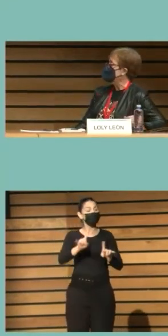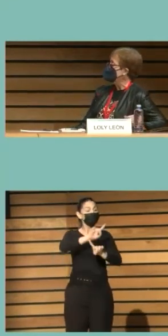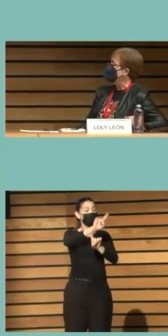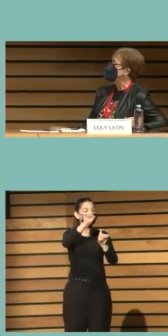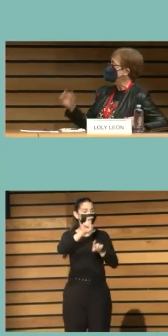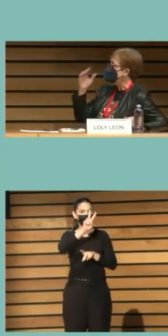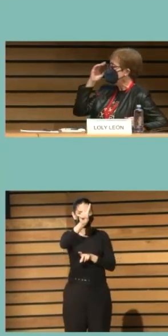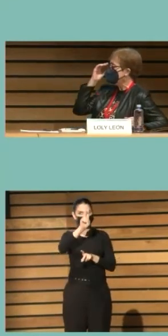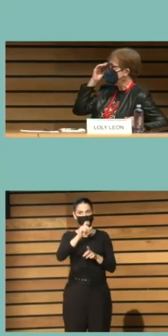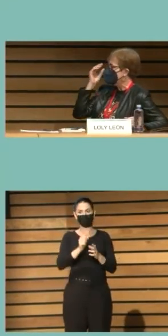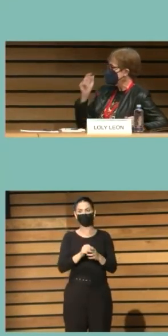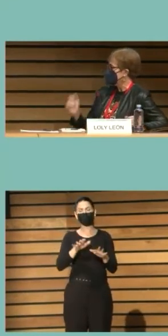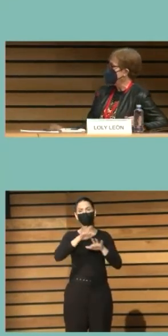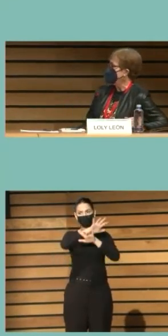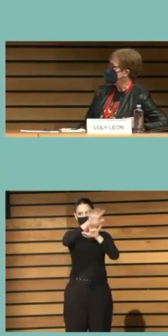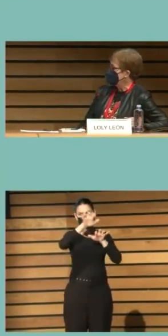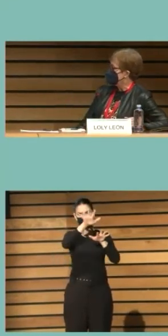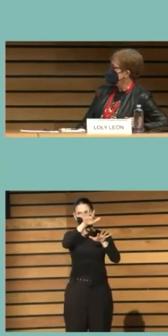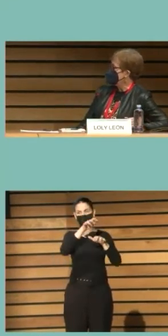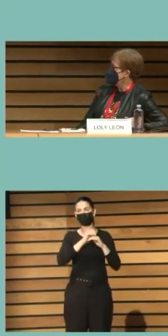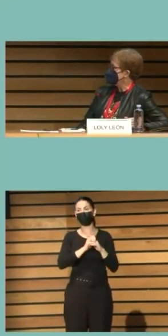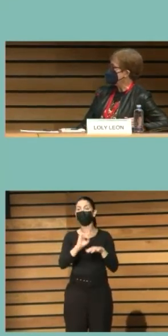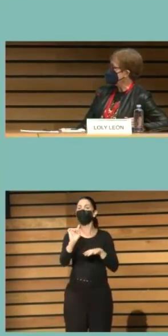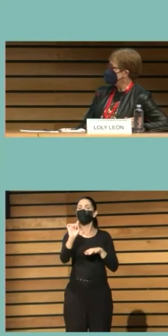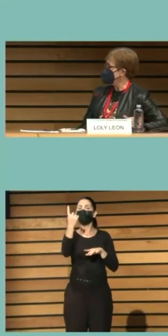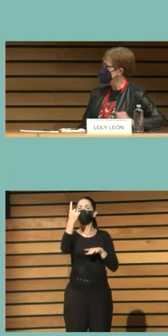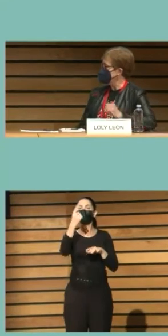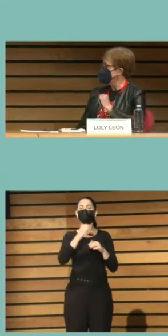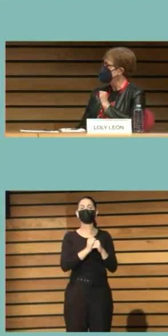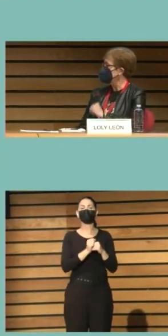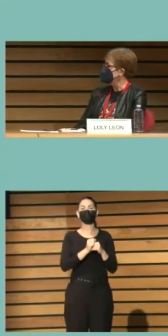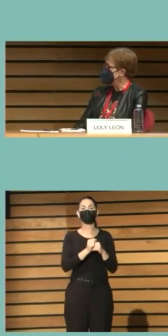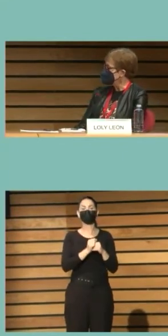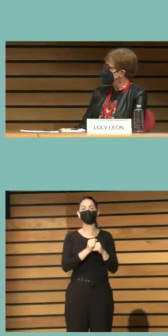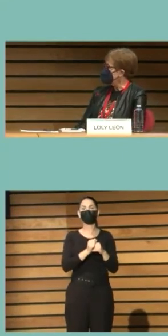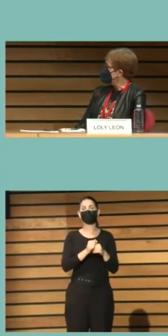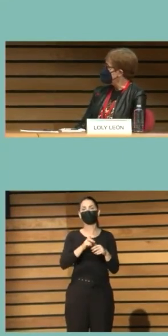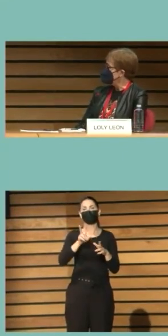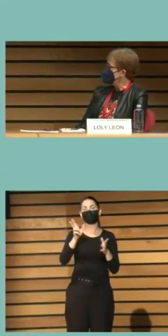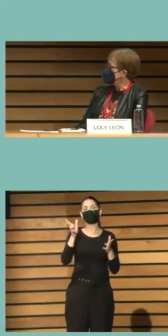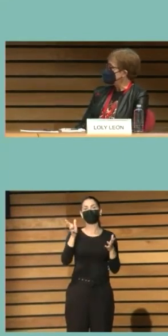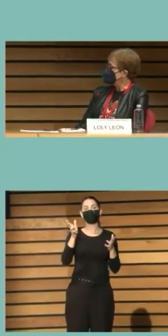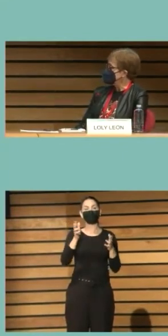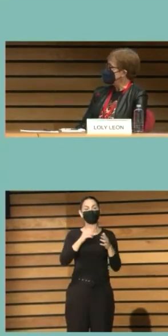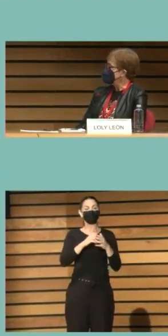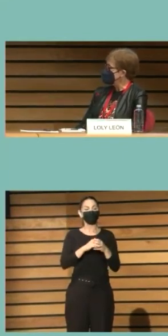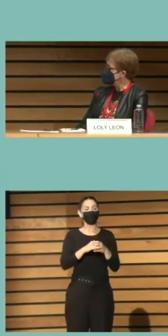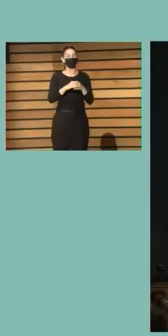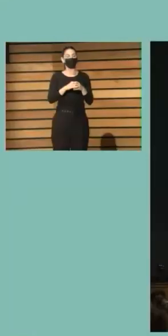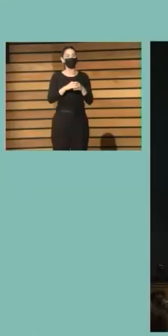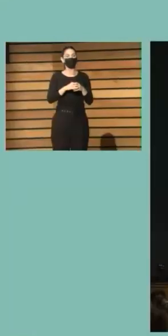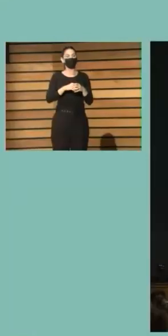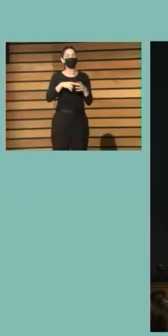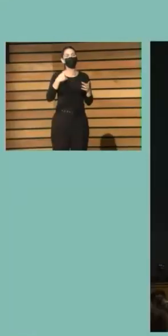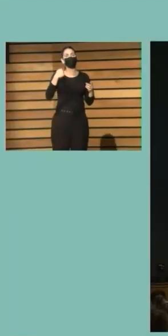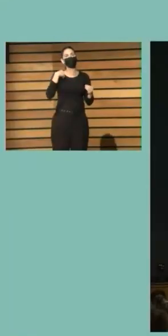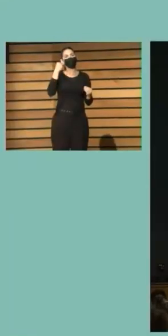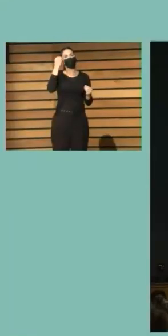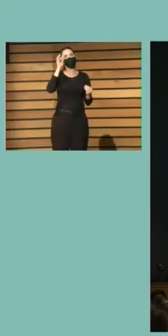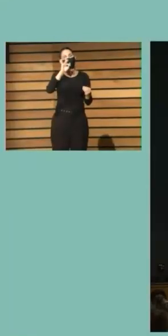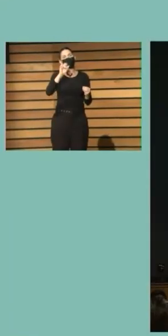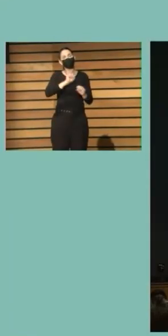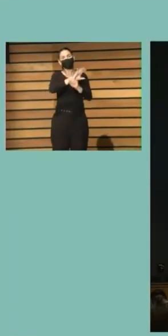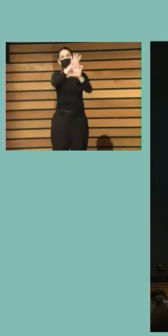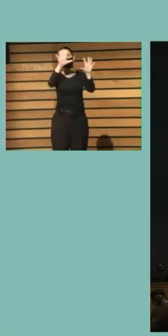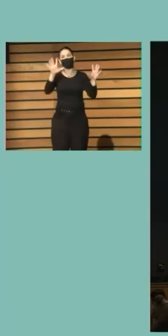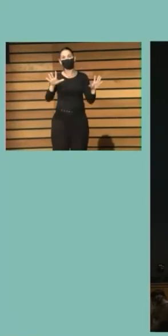que sí que quiero lanzar y una es desde diferentes dimensiones lo que yo creo que sí está claro es que